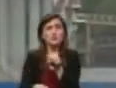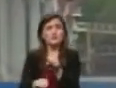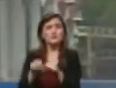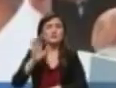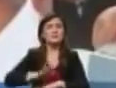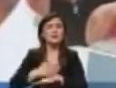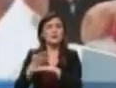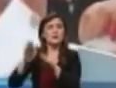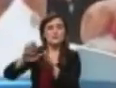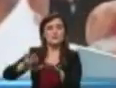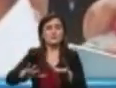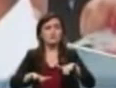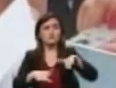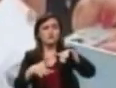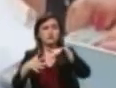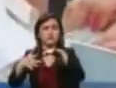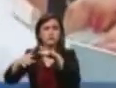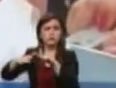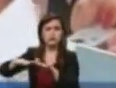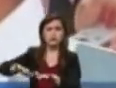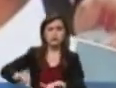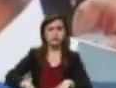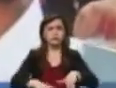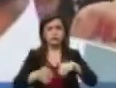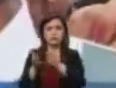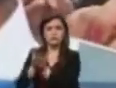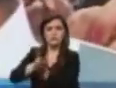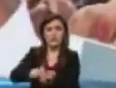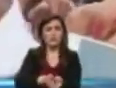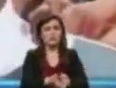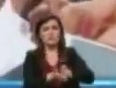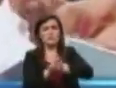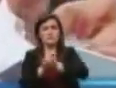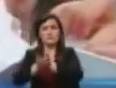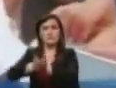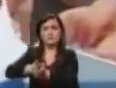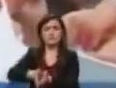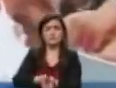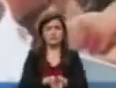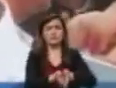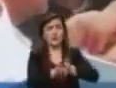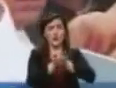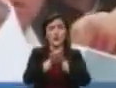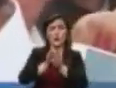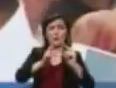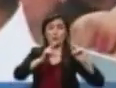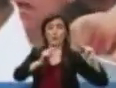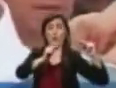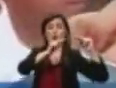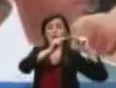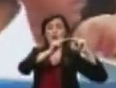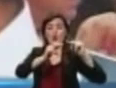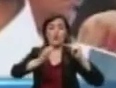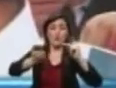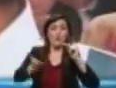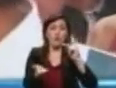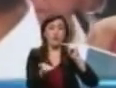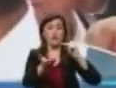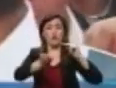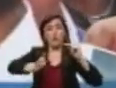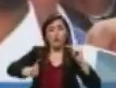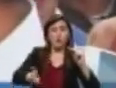la causante. A través de la marea lo ha arrinconado hacia un costado, eso ha provocado el choque del barco con la